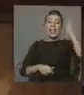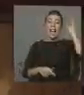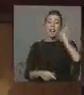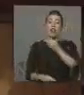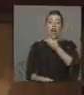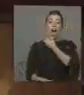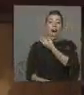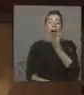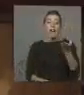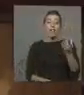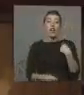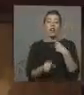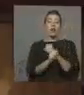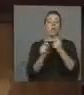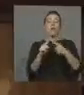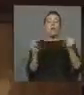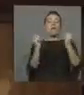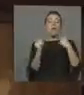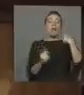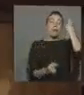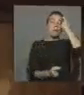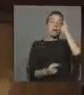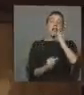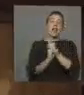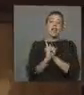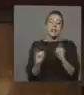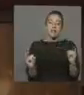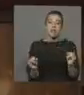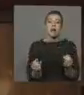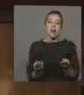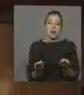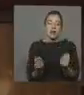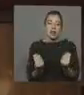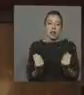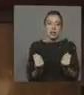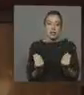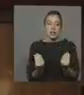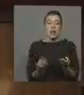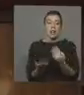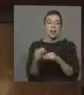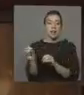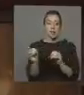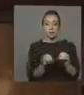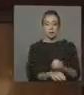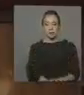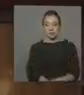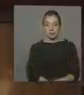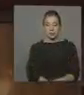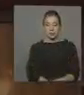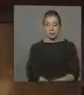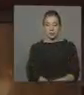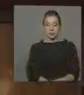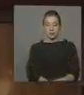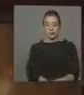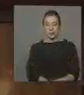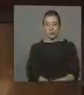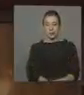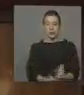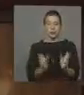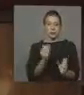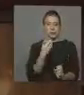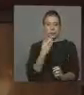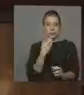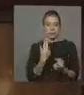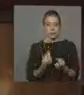objetado en conciencia e informar acerca de la necesidad de esta reasignación. Se regula además